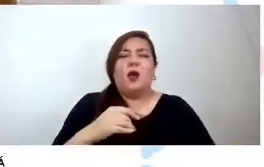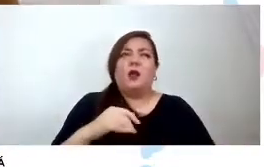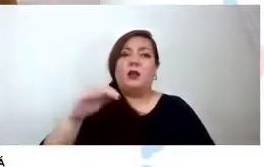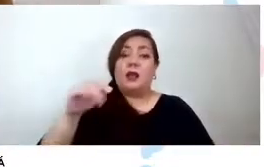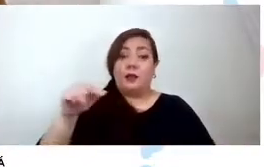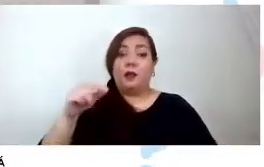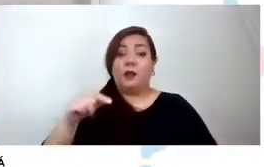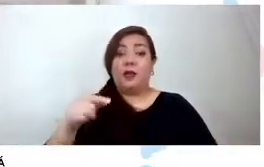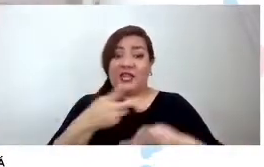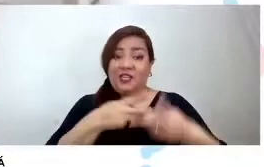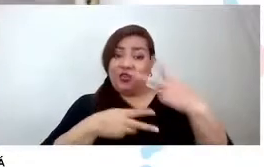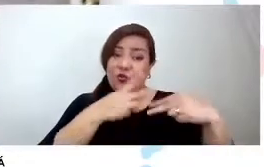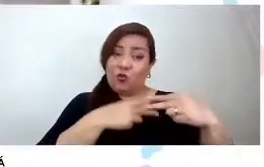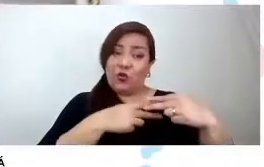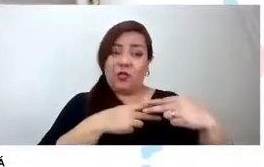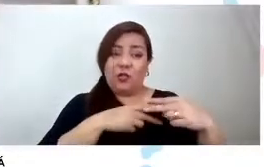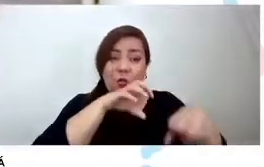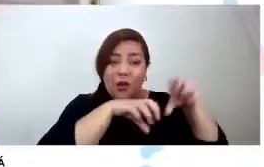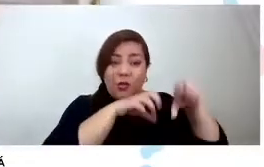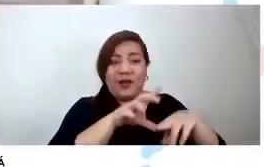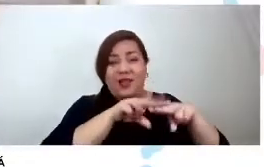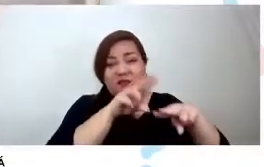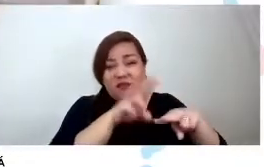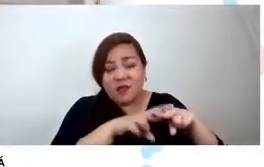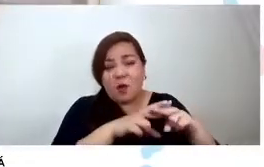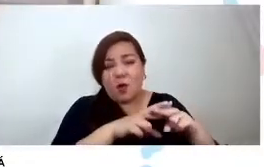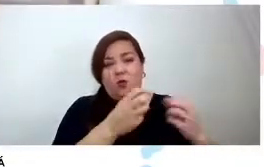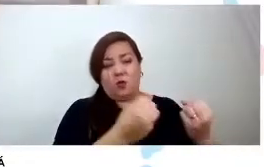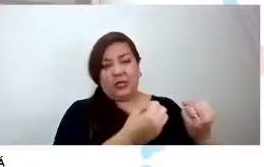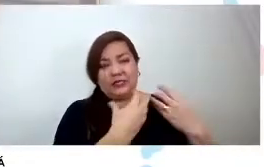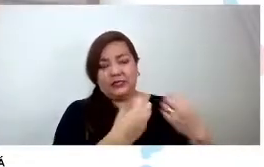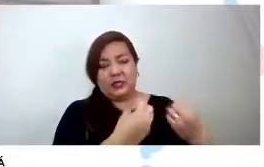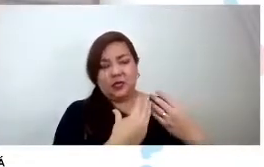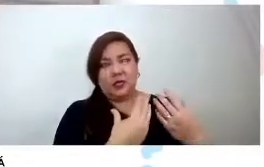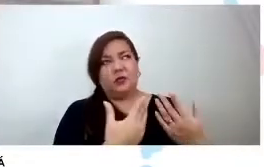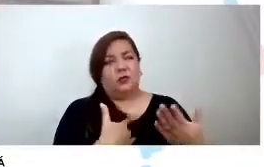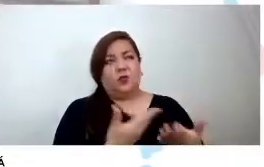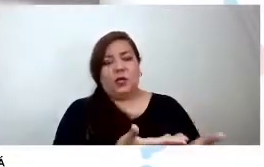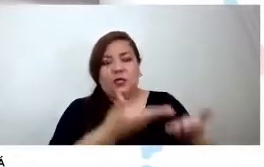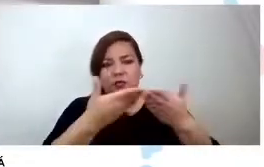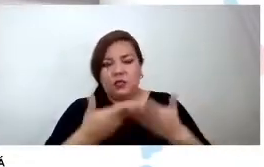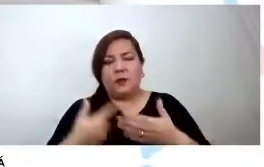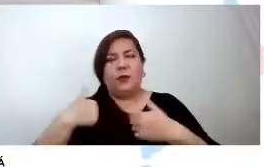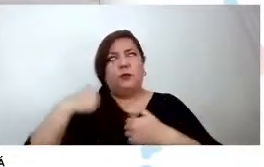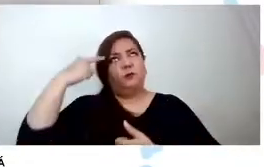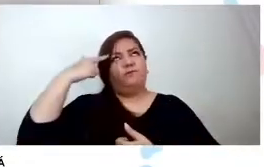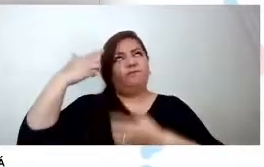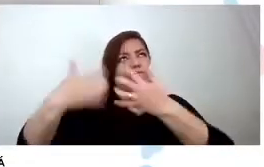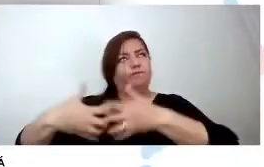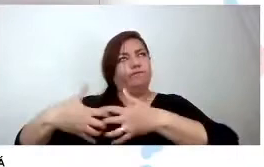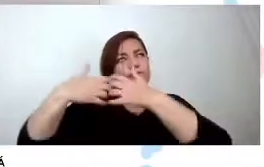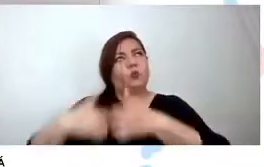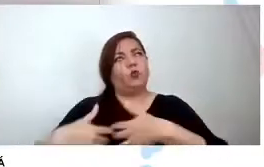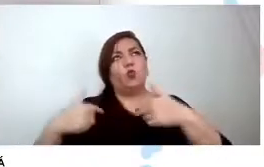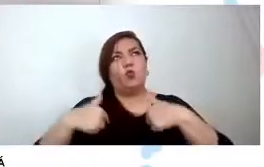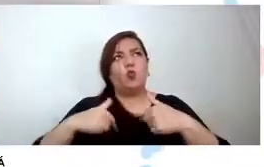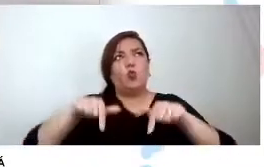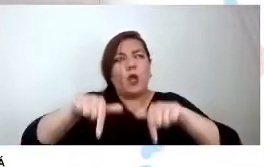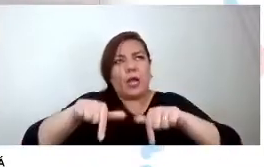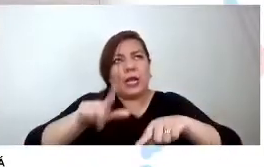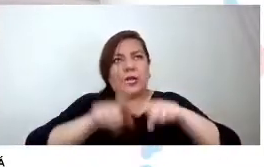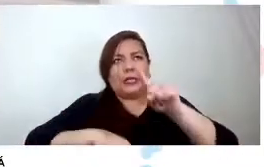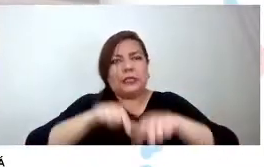tan maravillosos, sino que también nos invita y nos entrega herramientas para reflexionar y para replantearnos